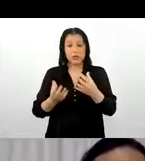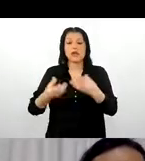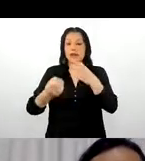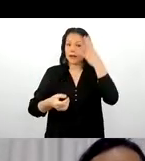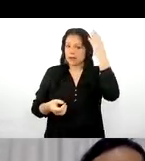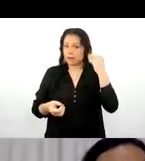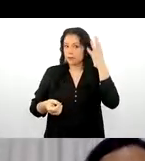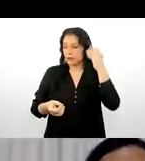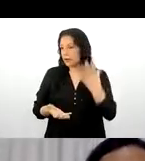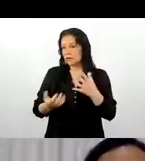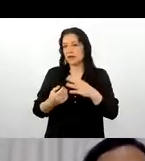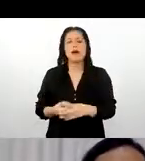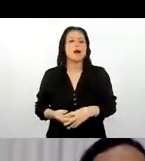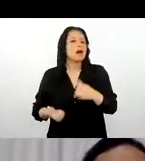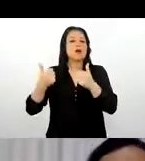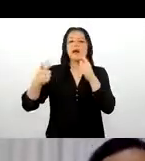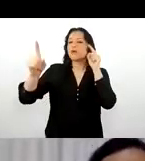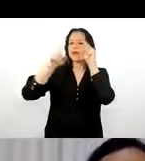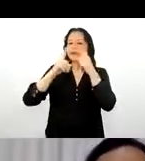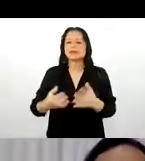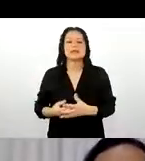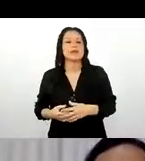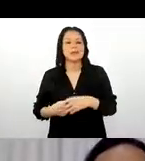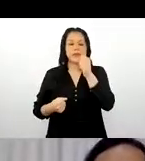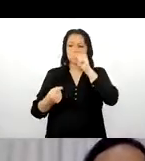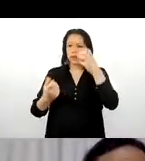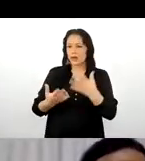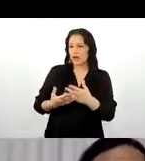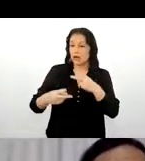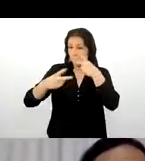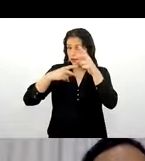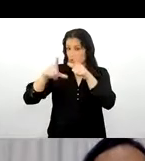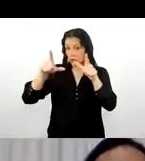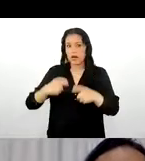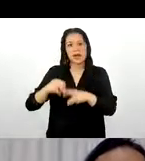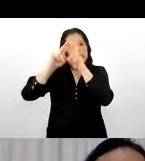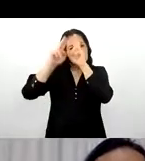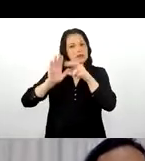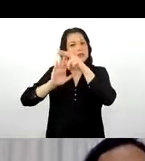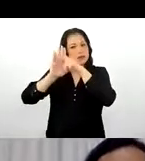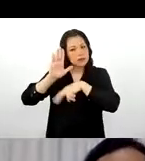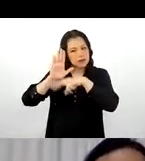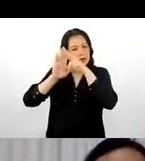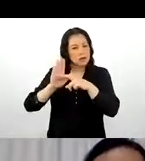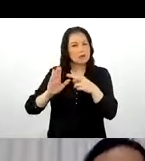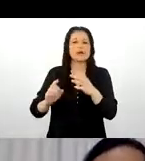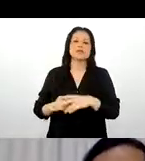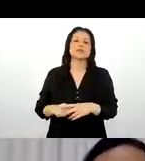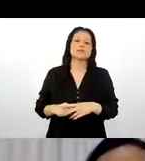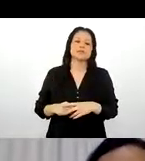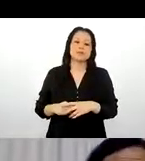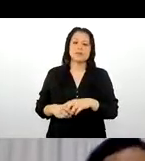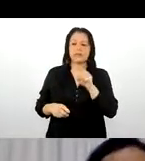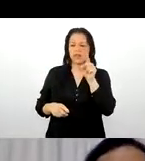un viajero. Que buscamos que un viajero que visite las comunidades, que respete los códigos, obviamente estos son